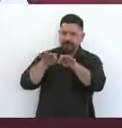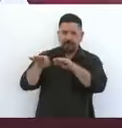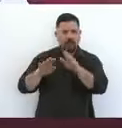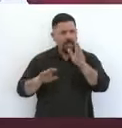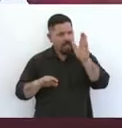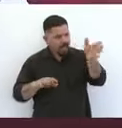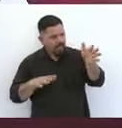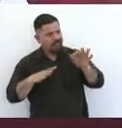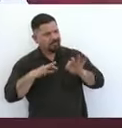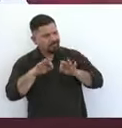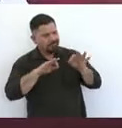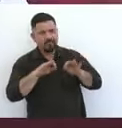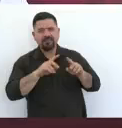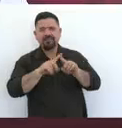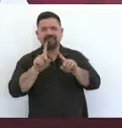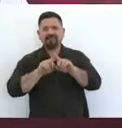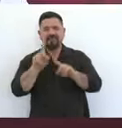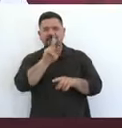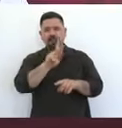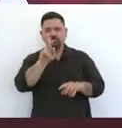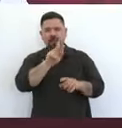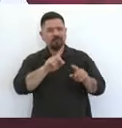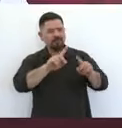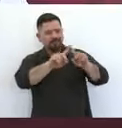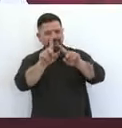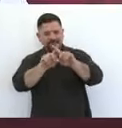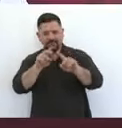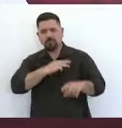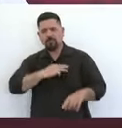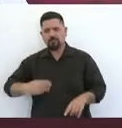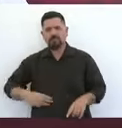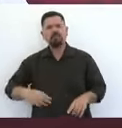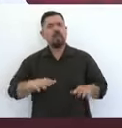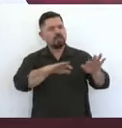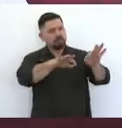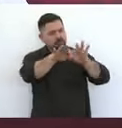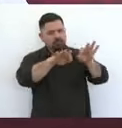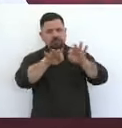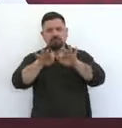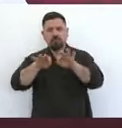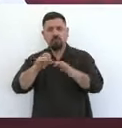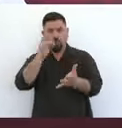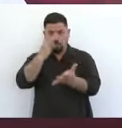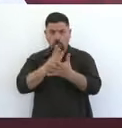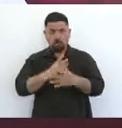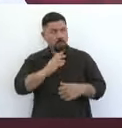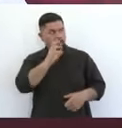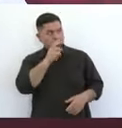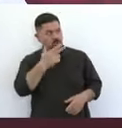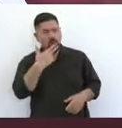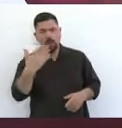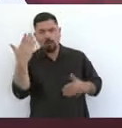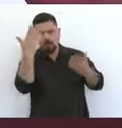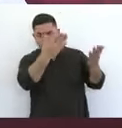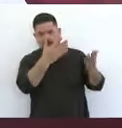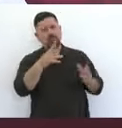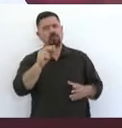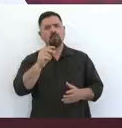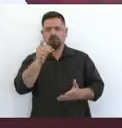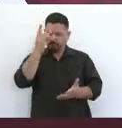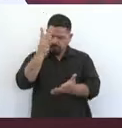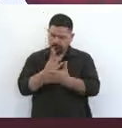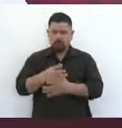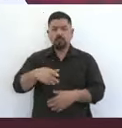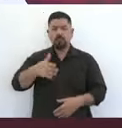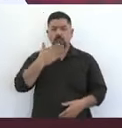en todos los municipios, no solo de Chihuahua y de Sonora, en todos los municipios de